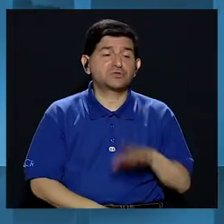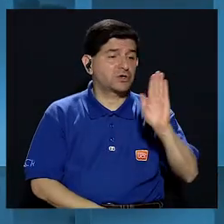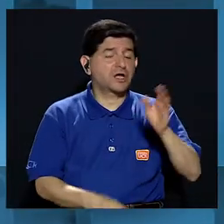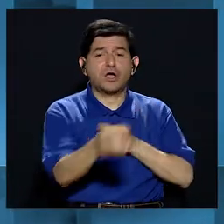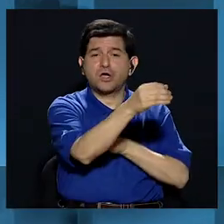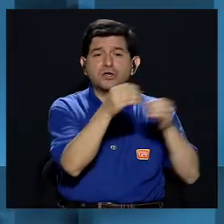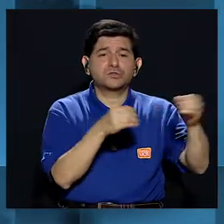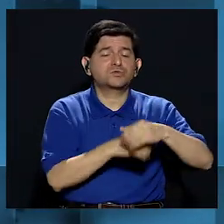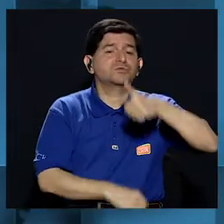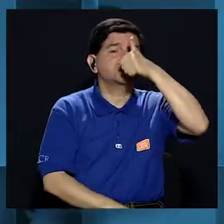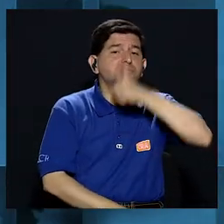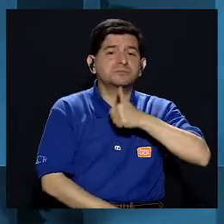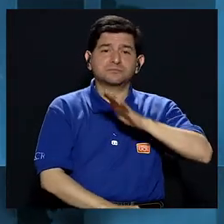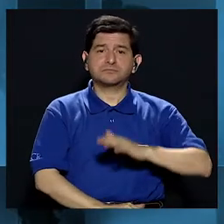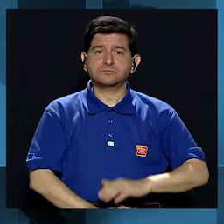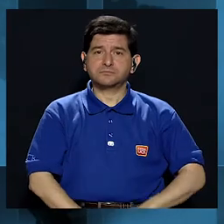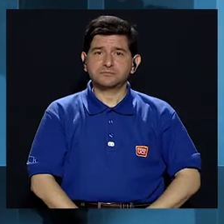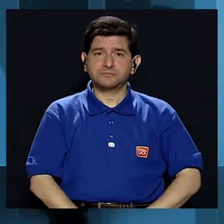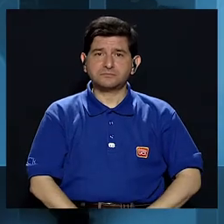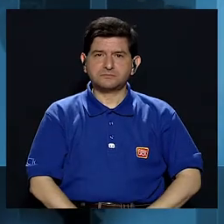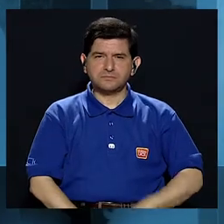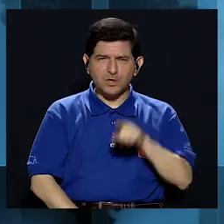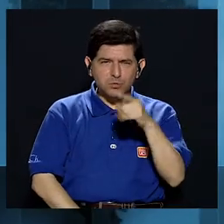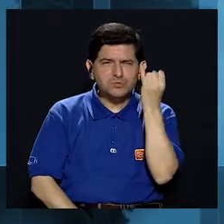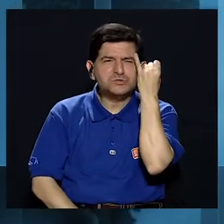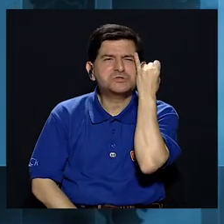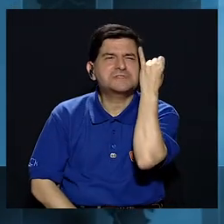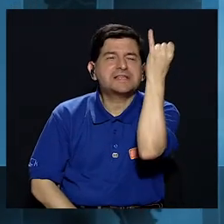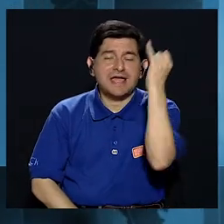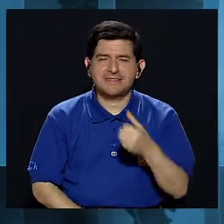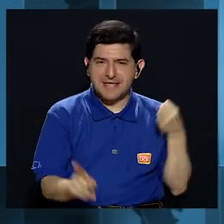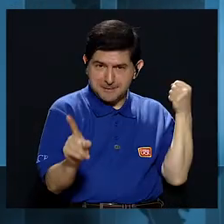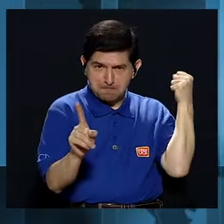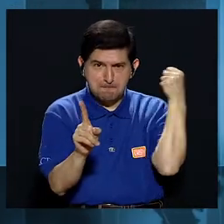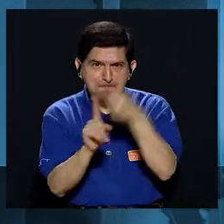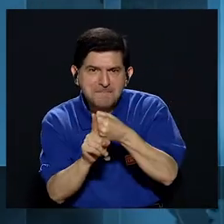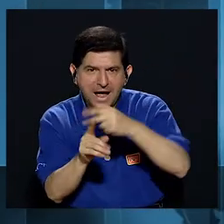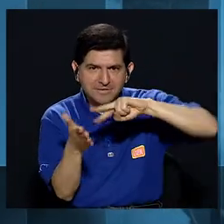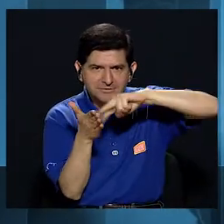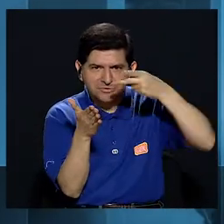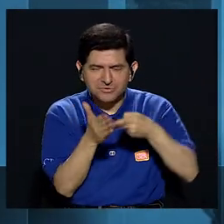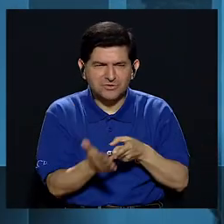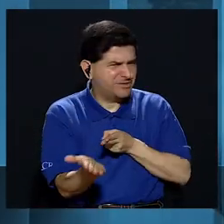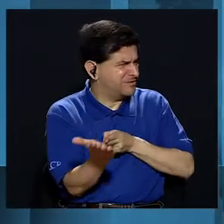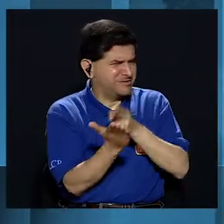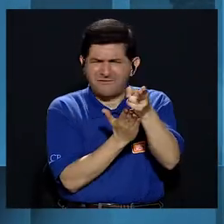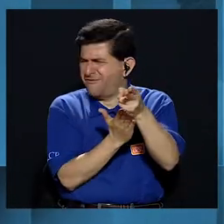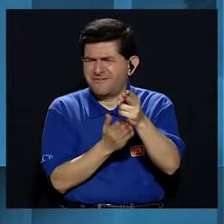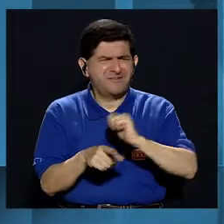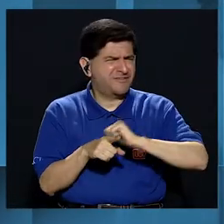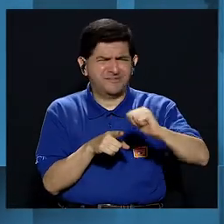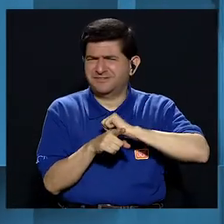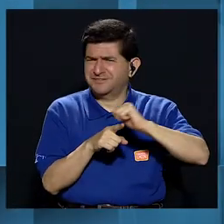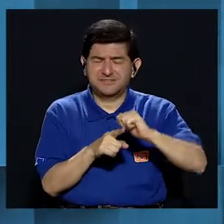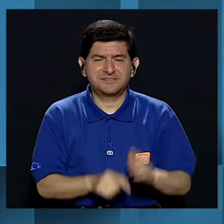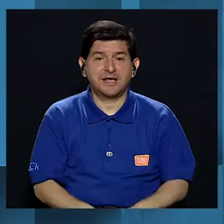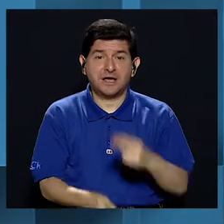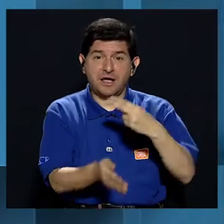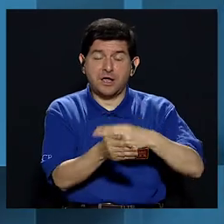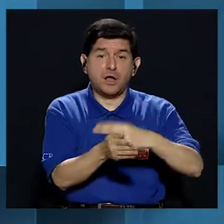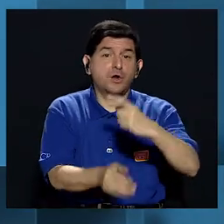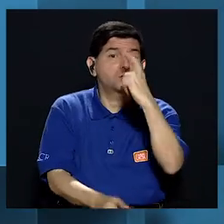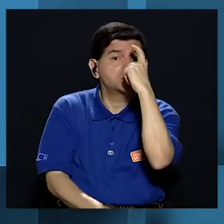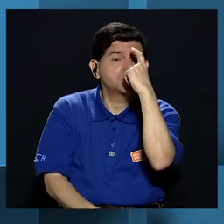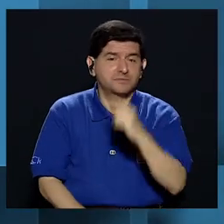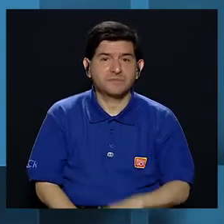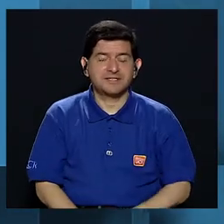su consulta privada. Para que se dé una idea del impacto de esta deshonrosa práctica, en el Hospital